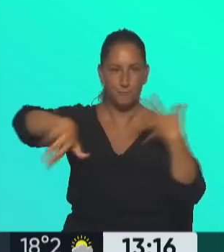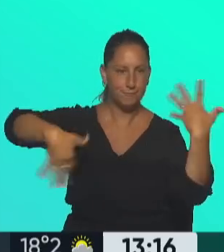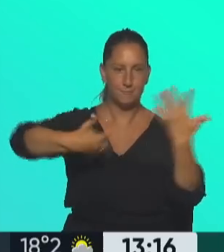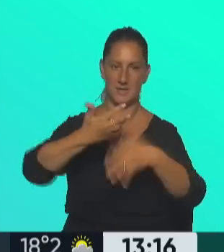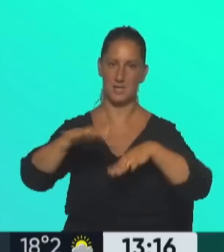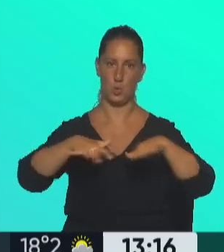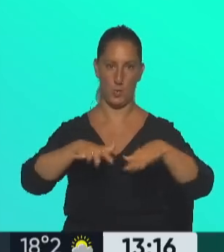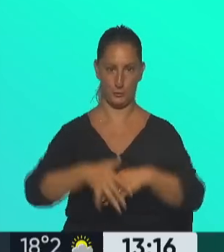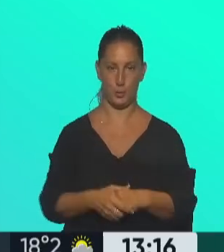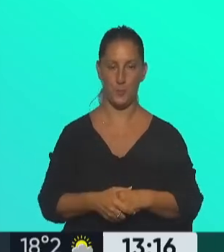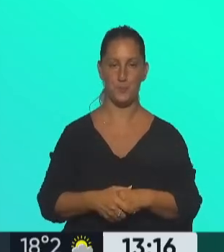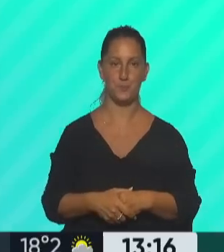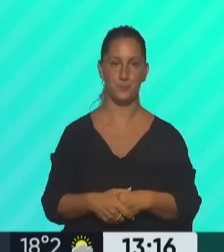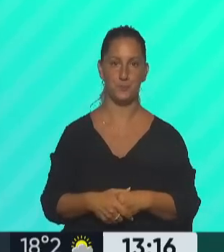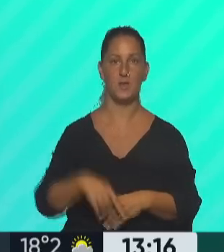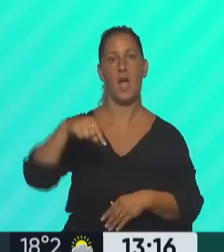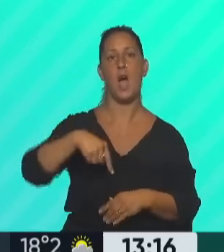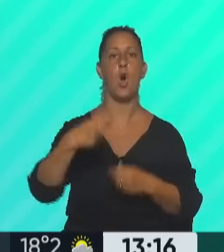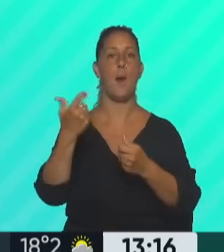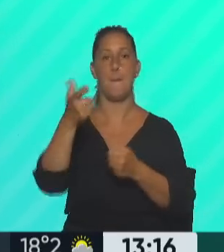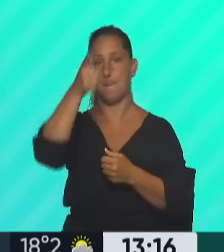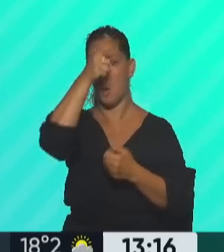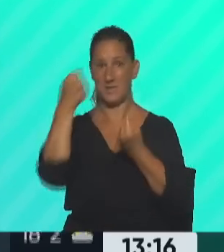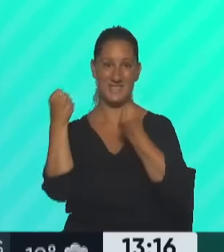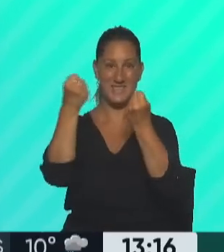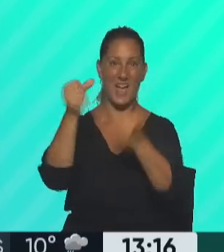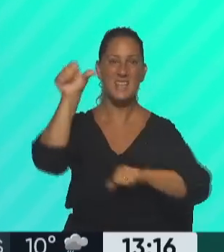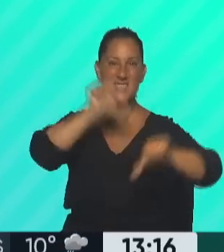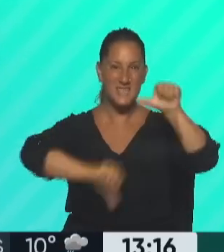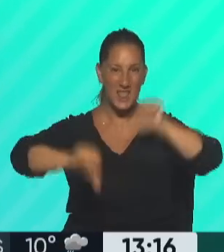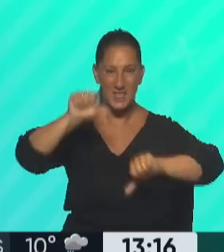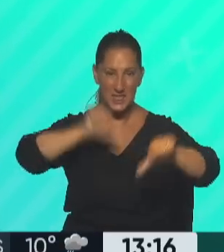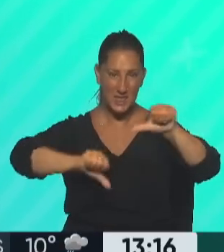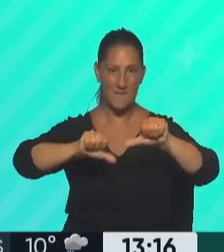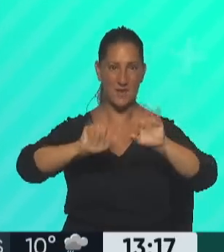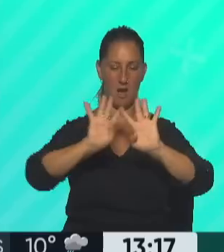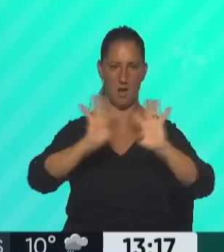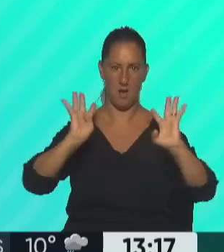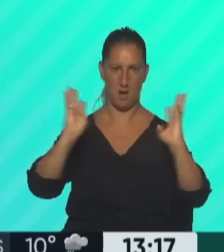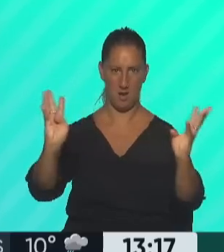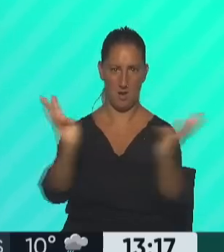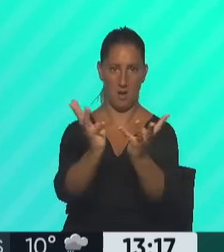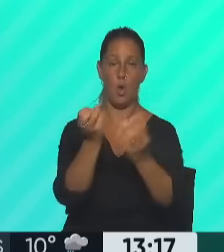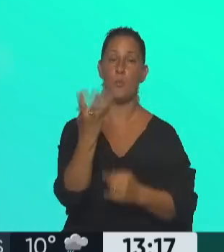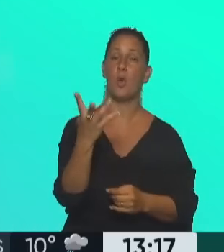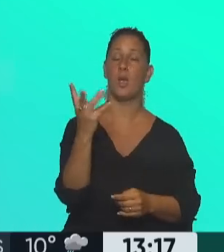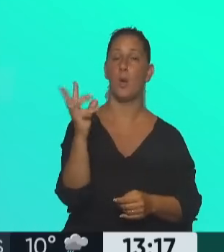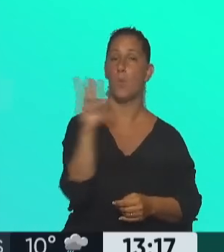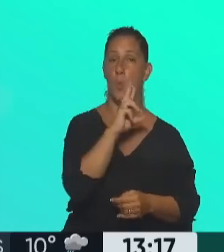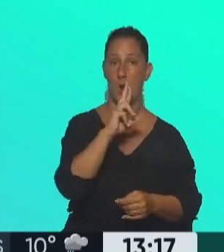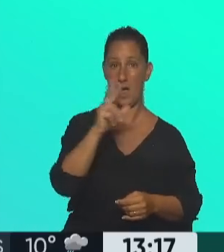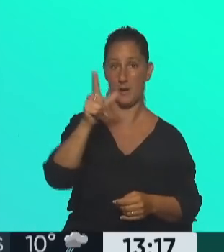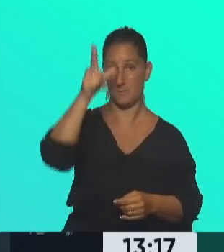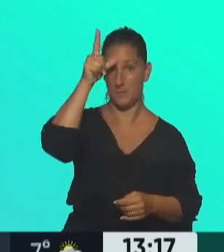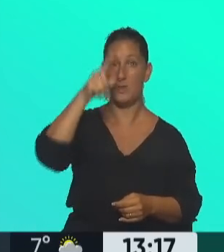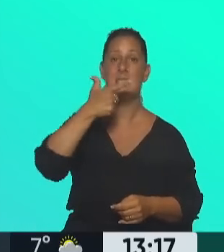acaba de arribar el móvil de la policía científica están cercando el lugar porque a raíz de la muerte de la inspectora